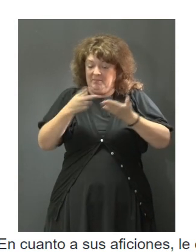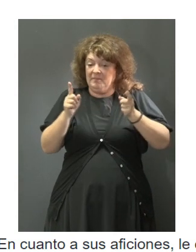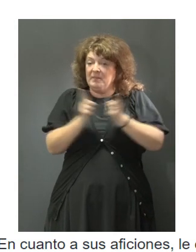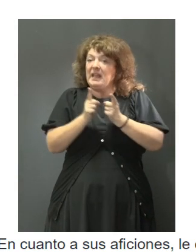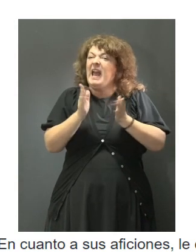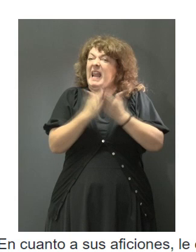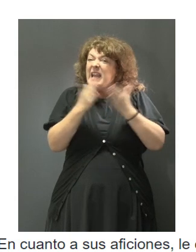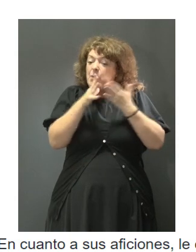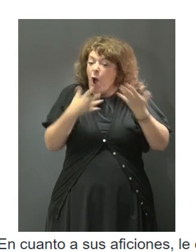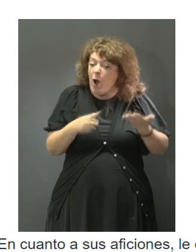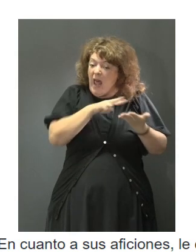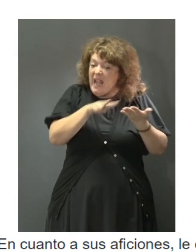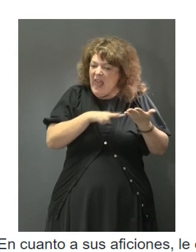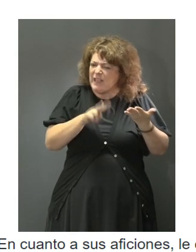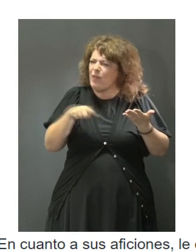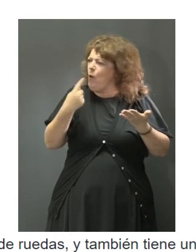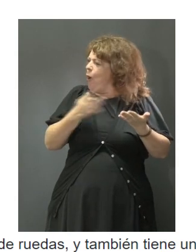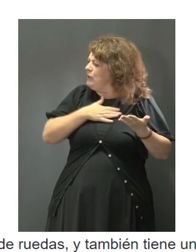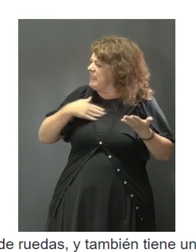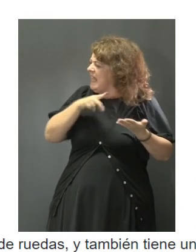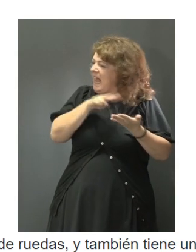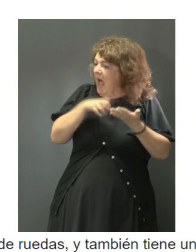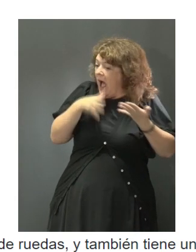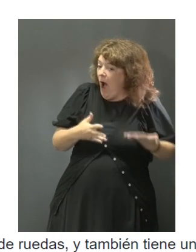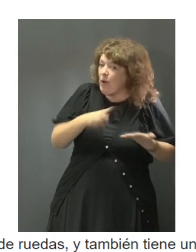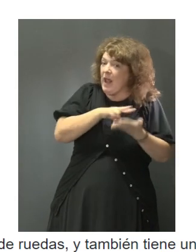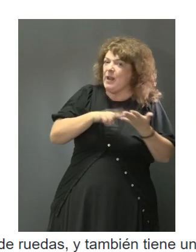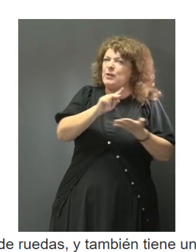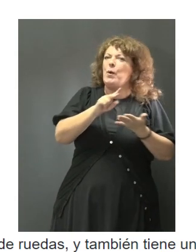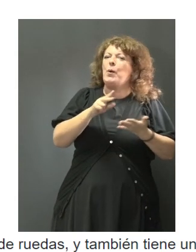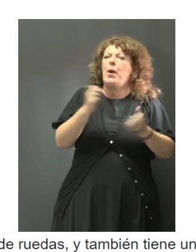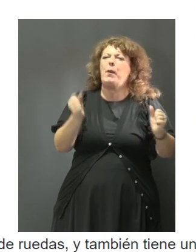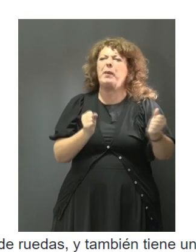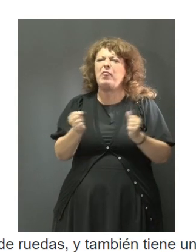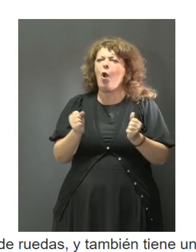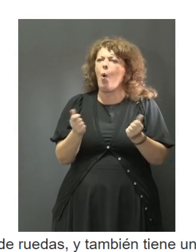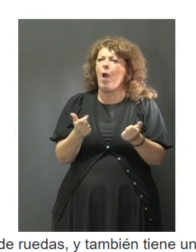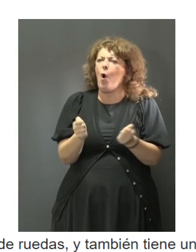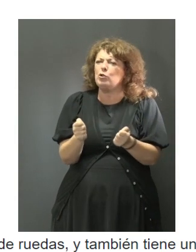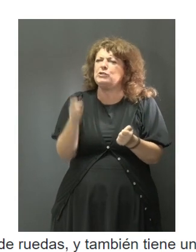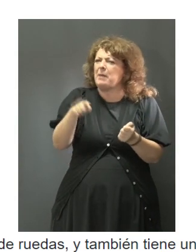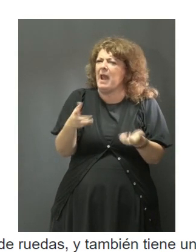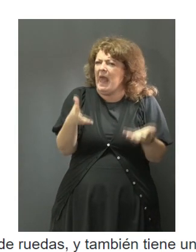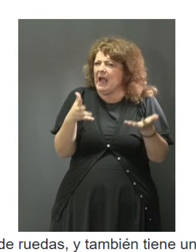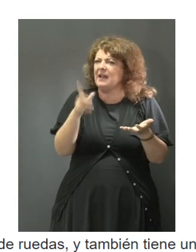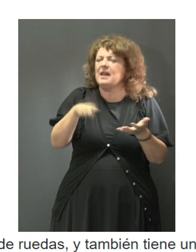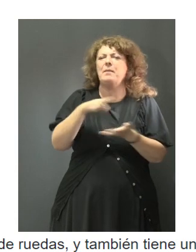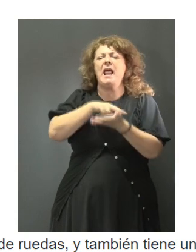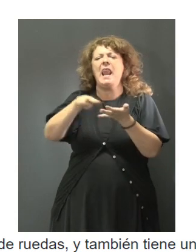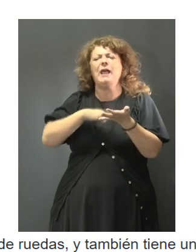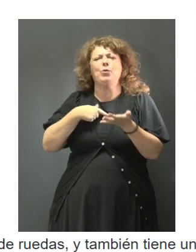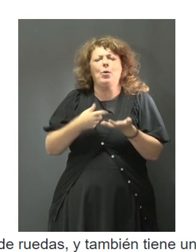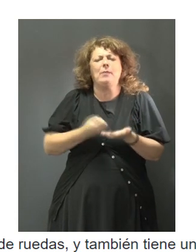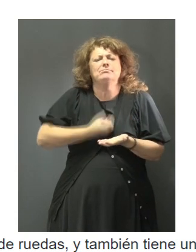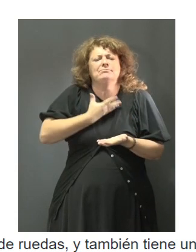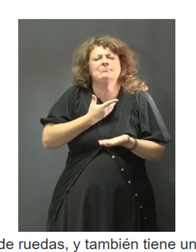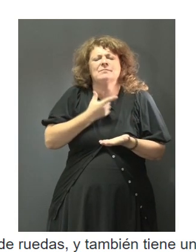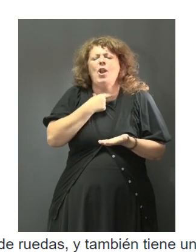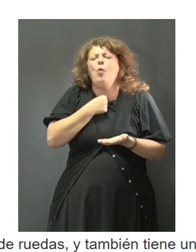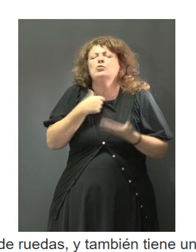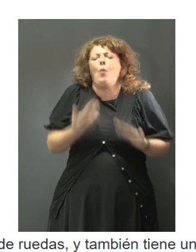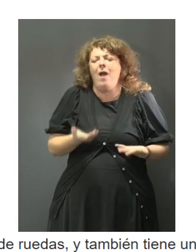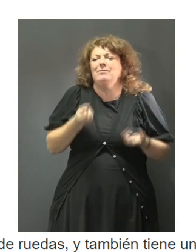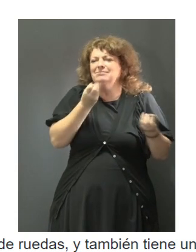que está leyendo, pero bueno, luego podemos hablar sobre sus videojuegos preferidos y también sus lecturas